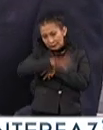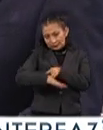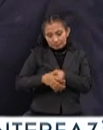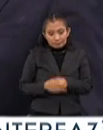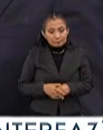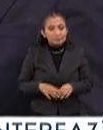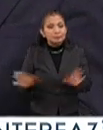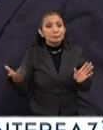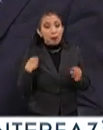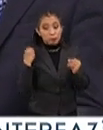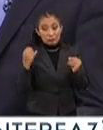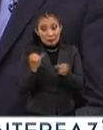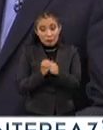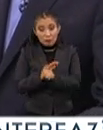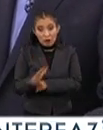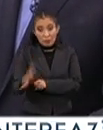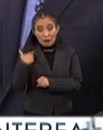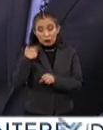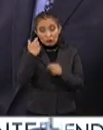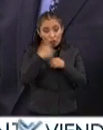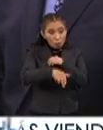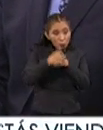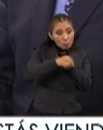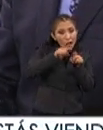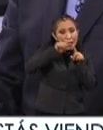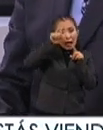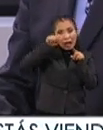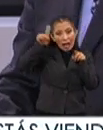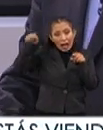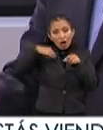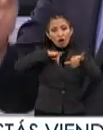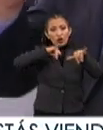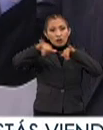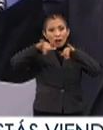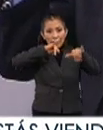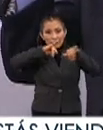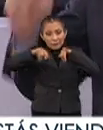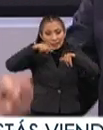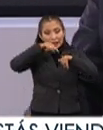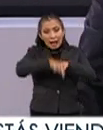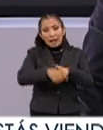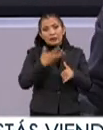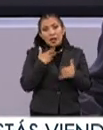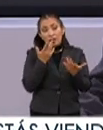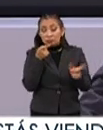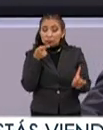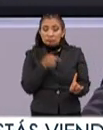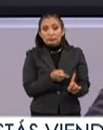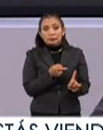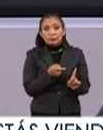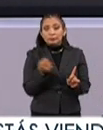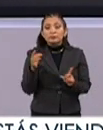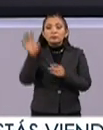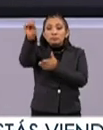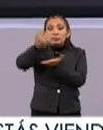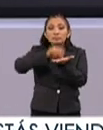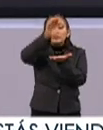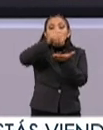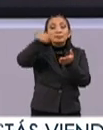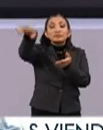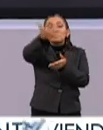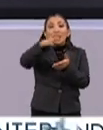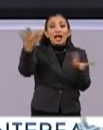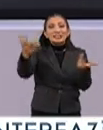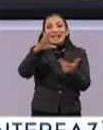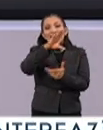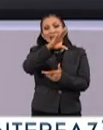Es obvio que mucha de la información estadística e información geográfica pues tiene sus principales fuentes en lo que se produce en